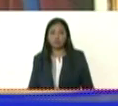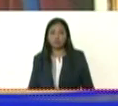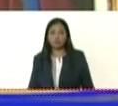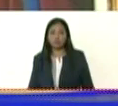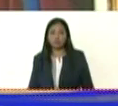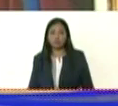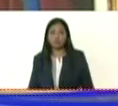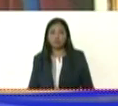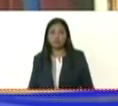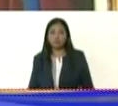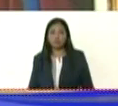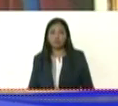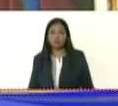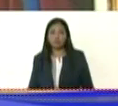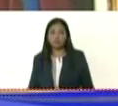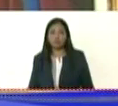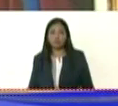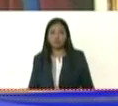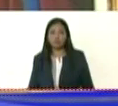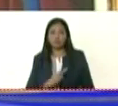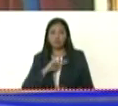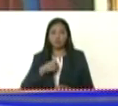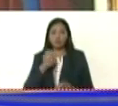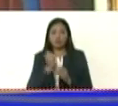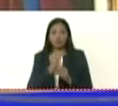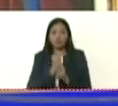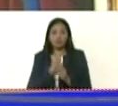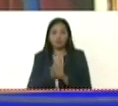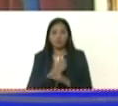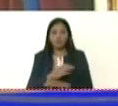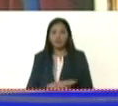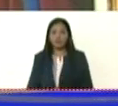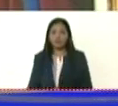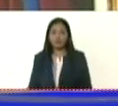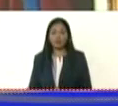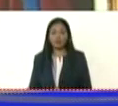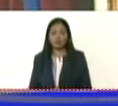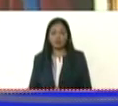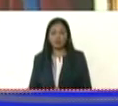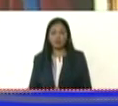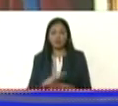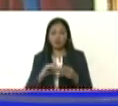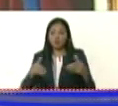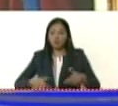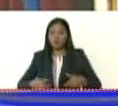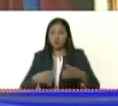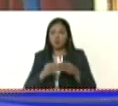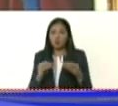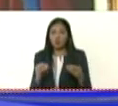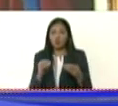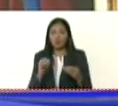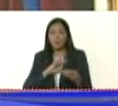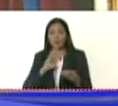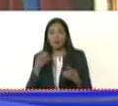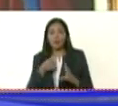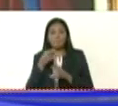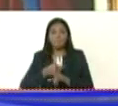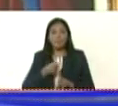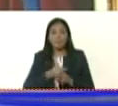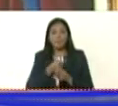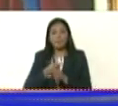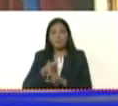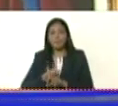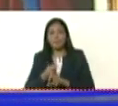Mientras nosotros estamos trabajando con honestidad, con esfuerzo, con perseverancia, enfrentando